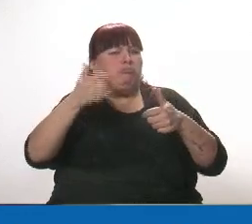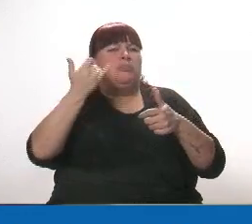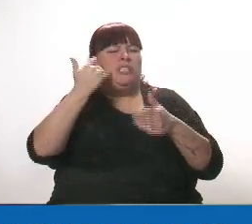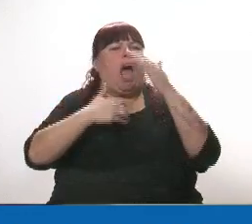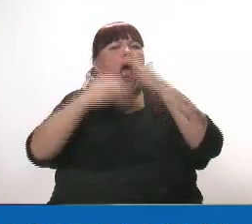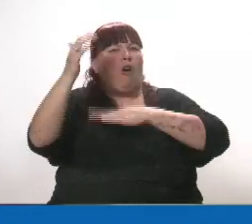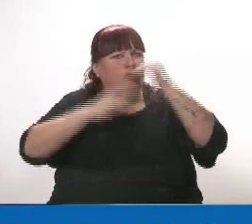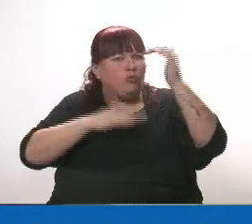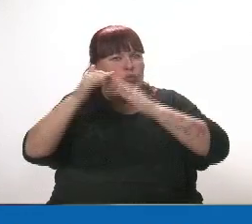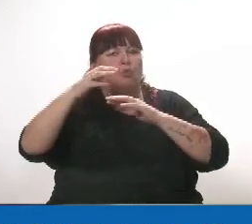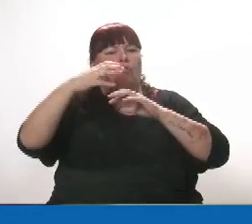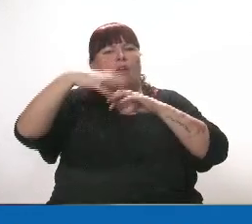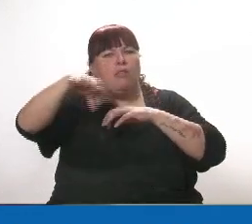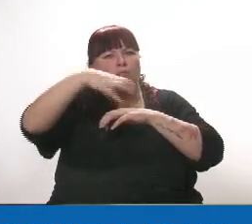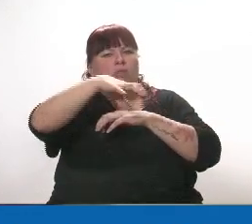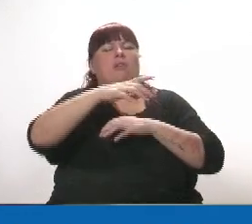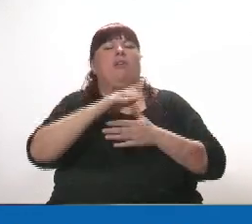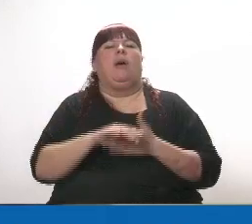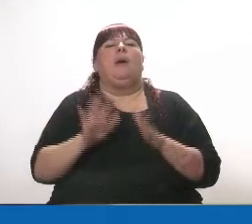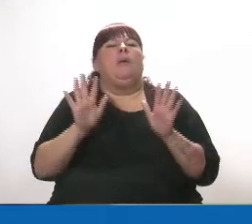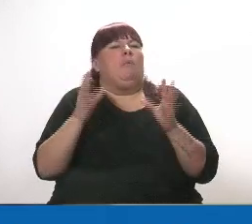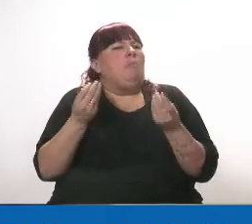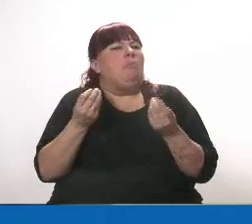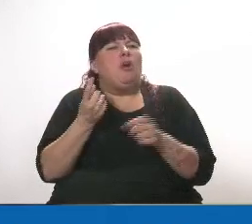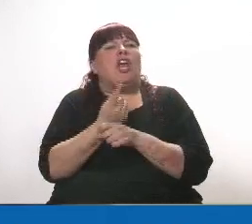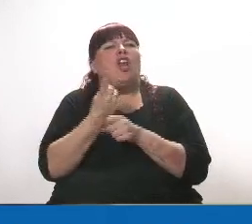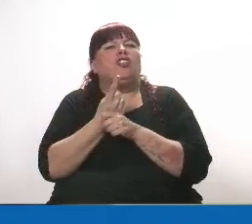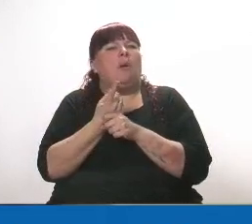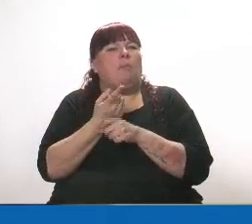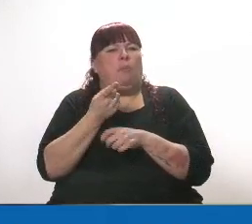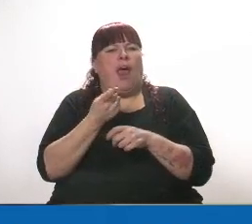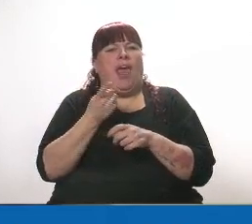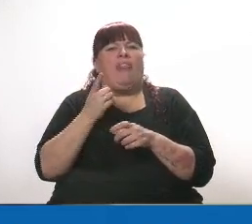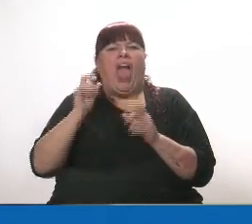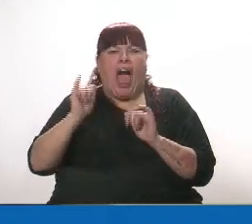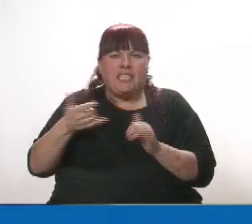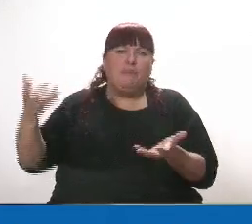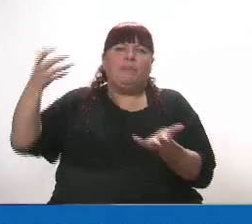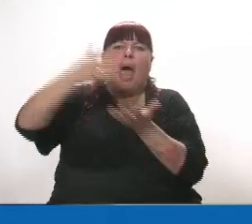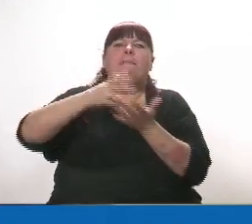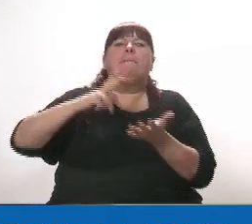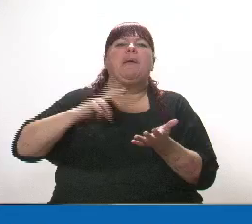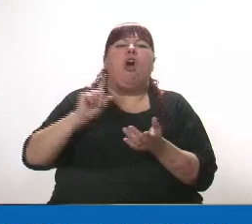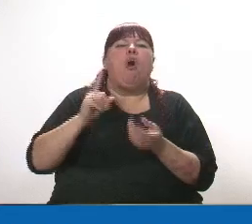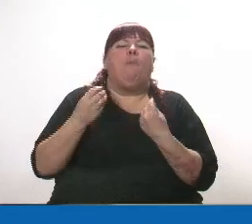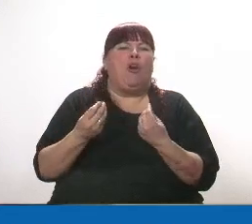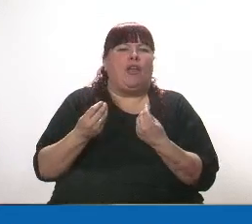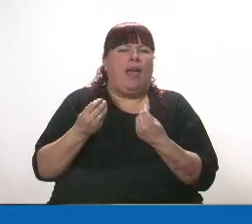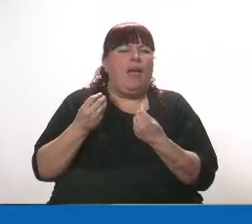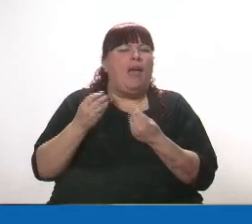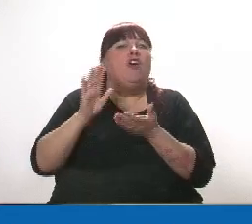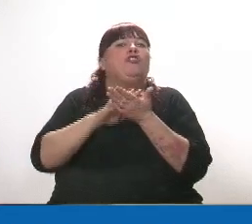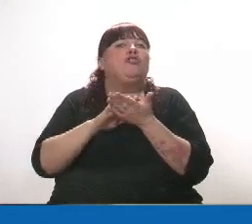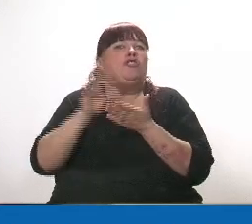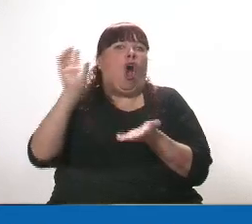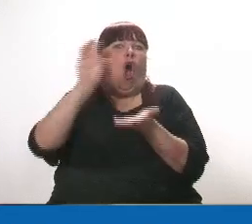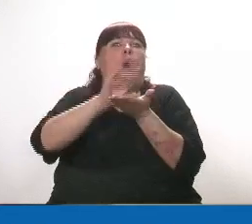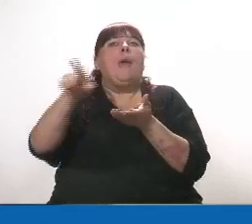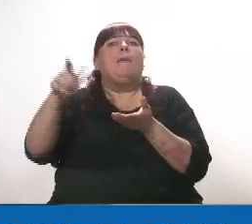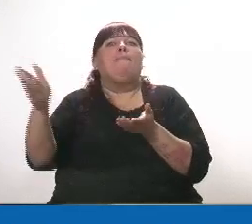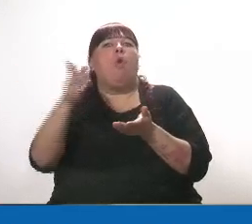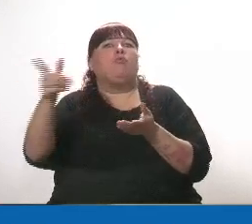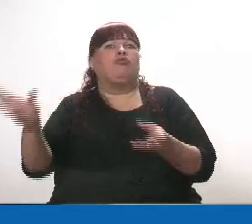construyendo celdas ahora por qué no podemos aceptar inversión privada vinculada a los anclajes